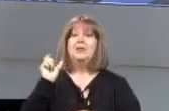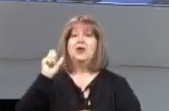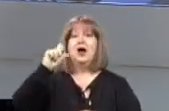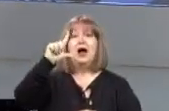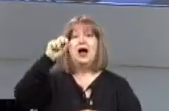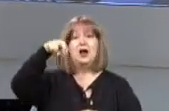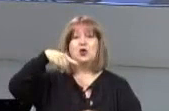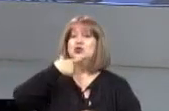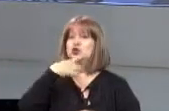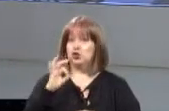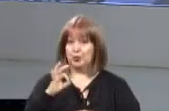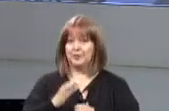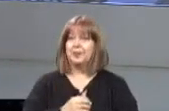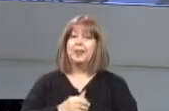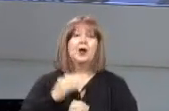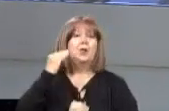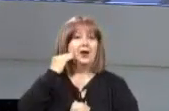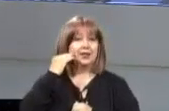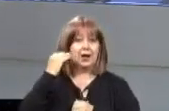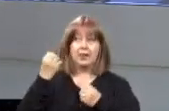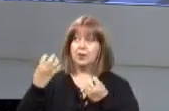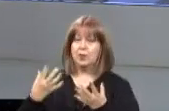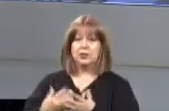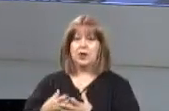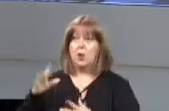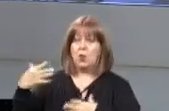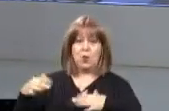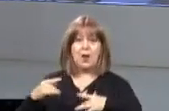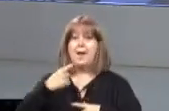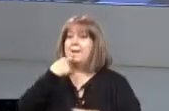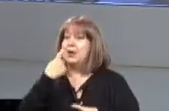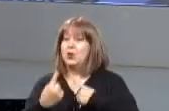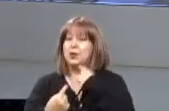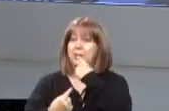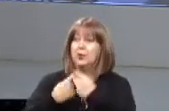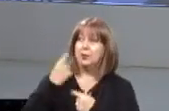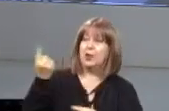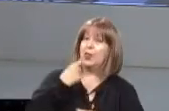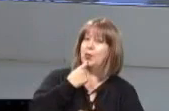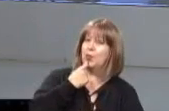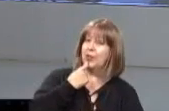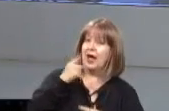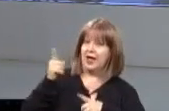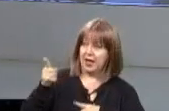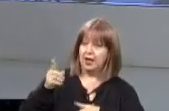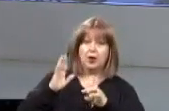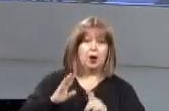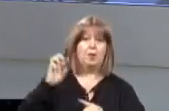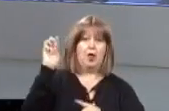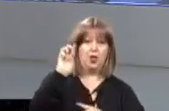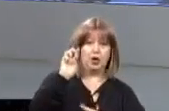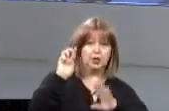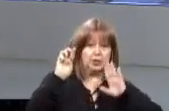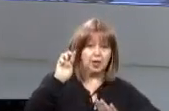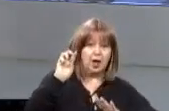Elena, muy bien, buenas tardes. Me imagino que no seremos los únicos que te preguntamos qué va a pasar, o si esto está bien, si esto se queda ahí o sigue subiendo. Sí, siempre